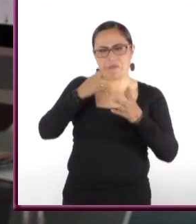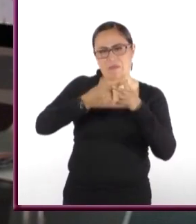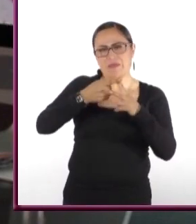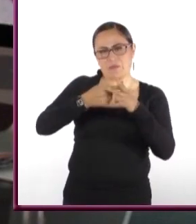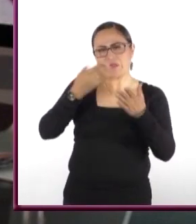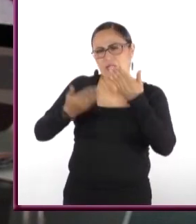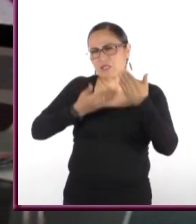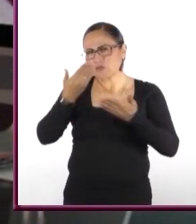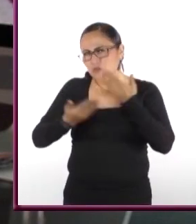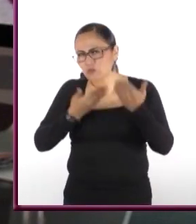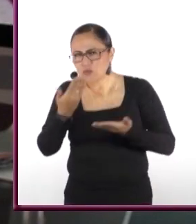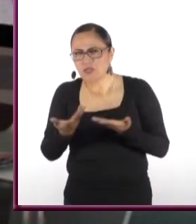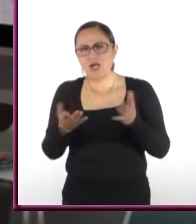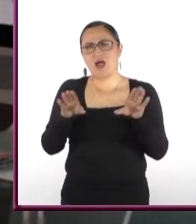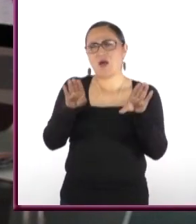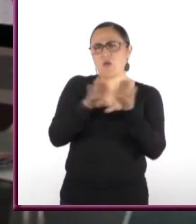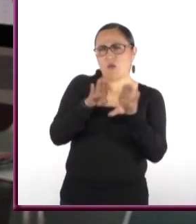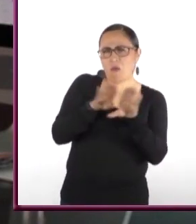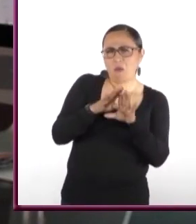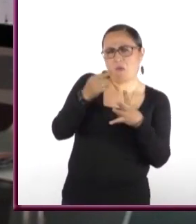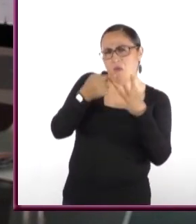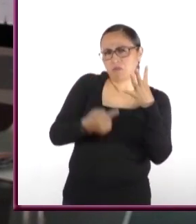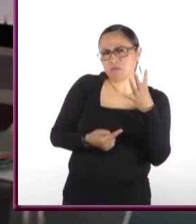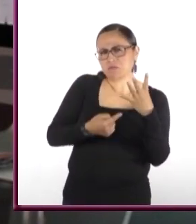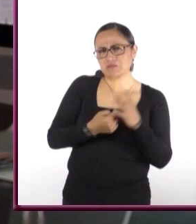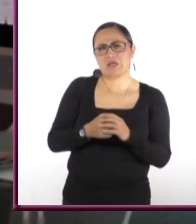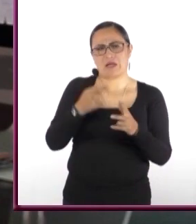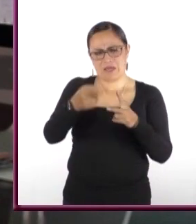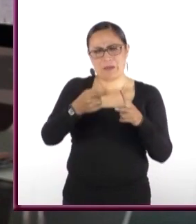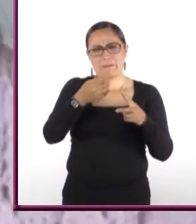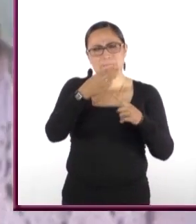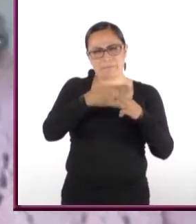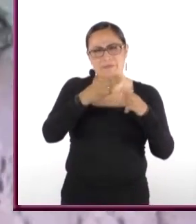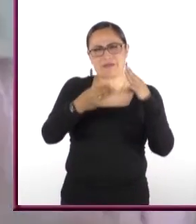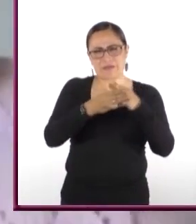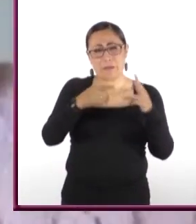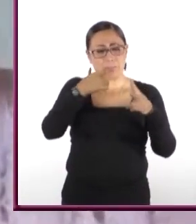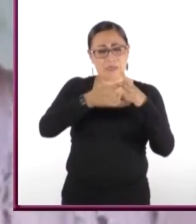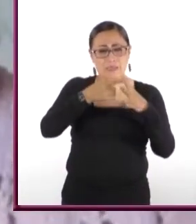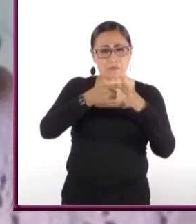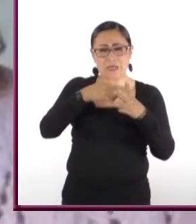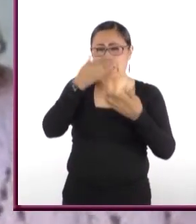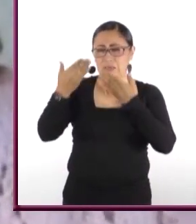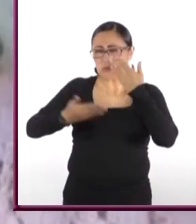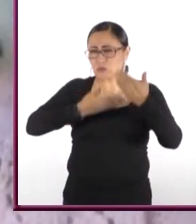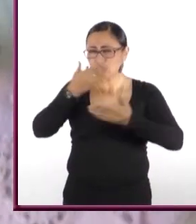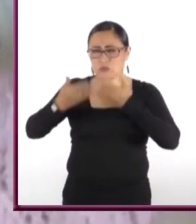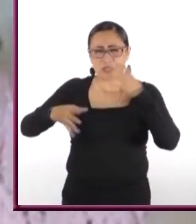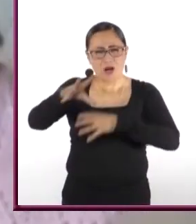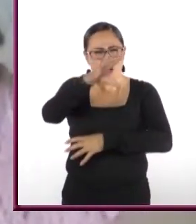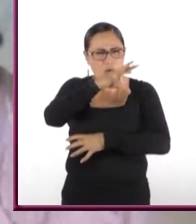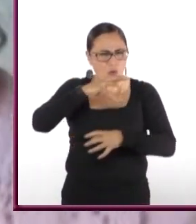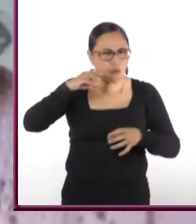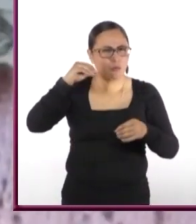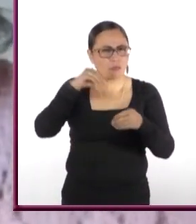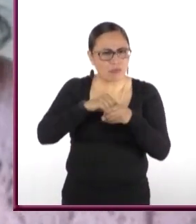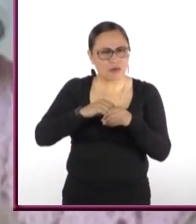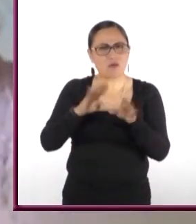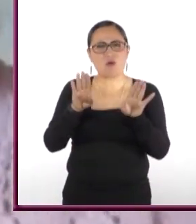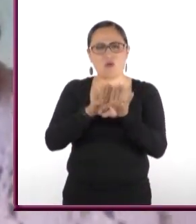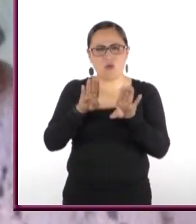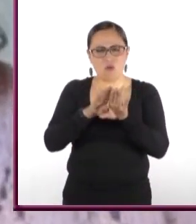en las matemáticas y cómo lo hacemos, ¿no? Entonces las matemáticas estudian todo. Nos interesa cómo